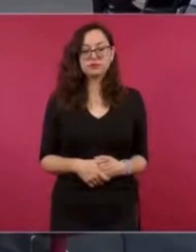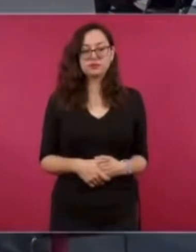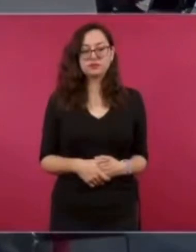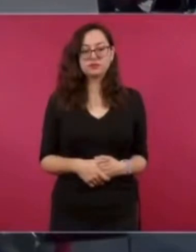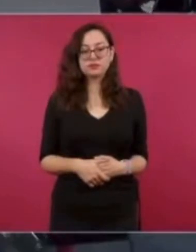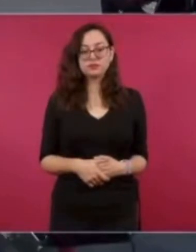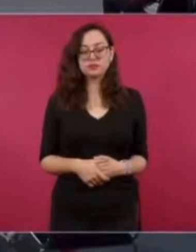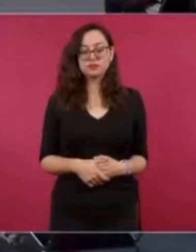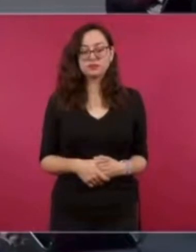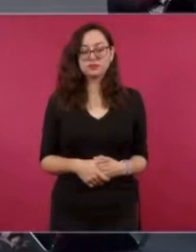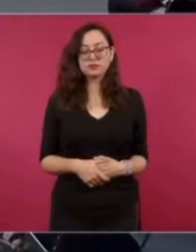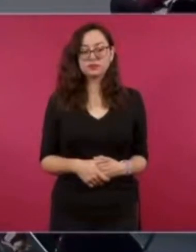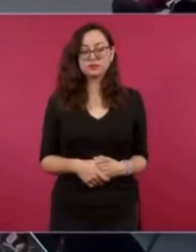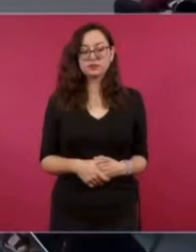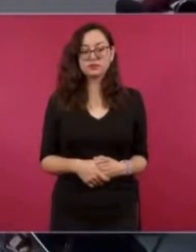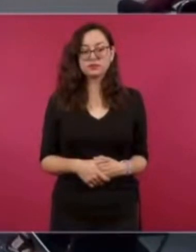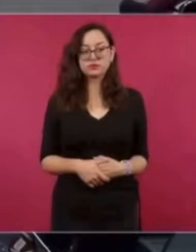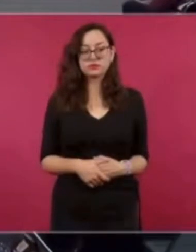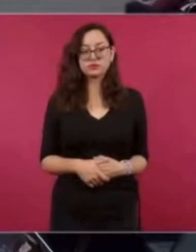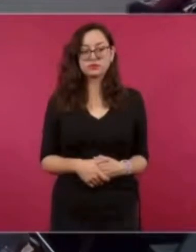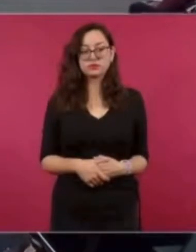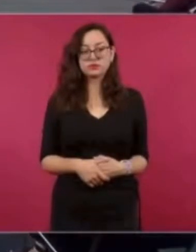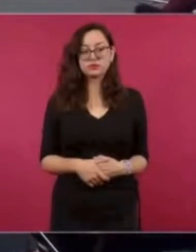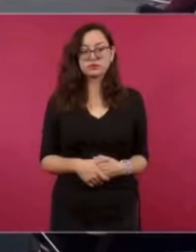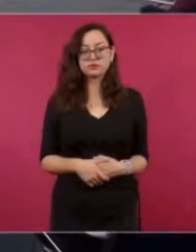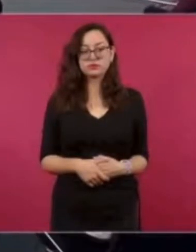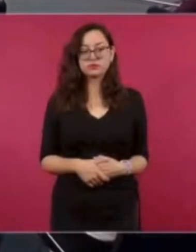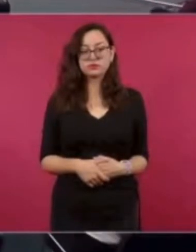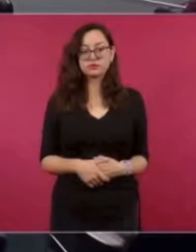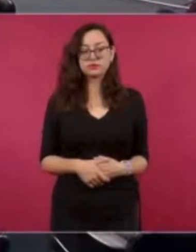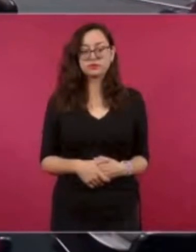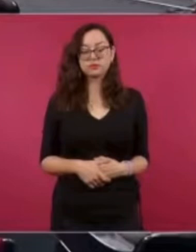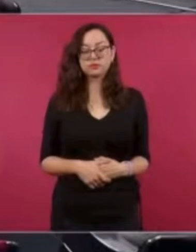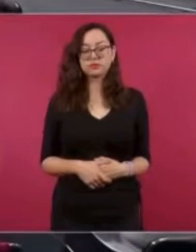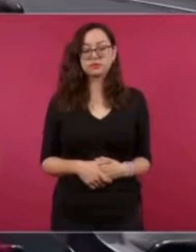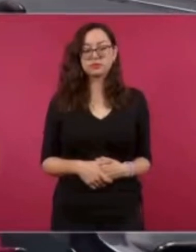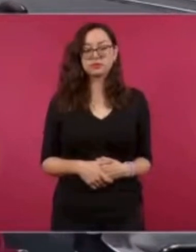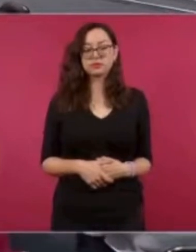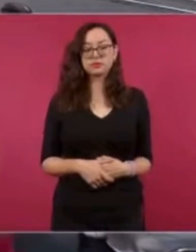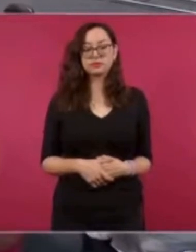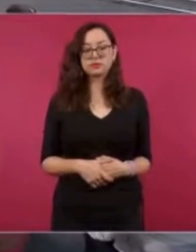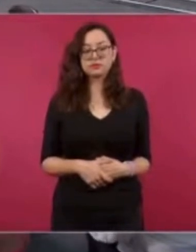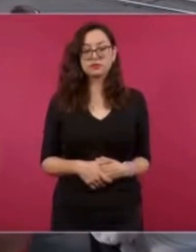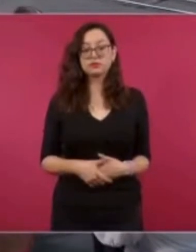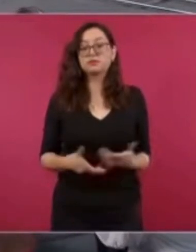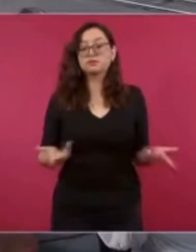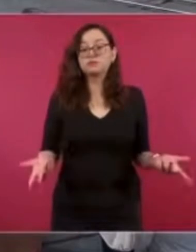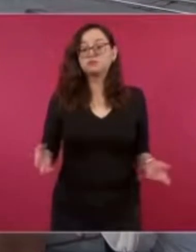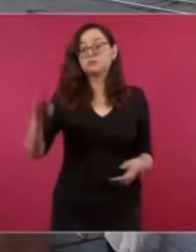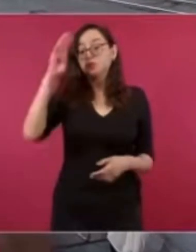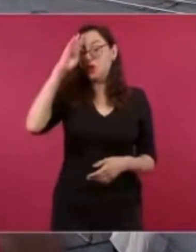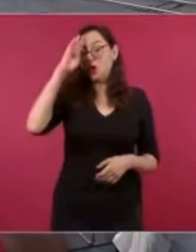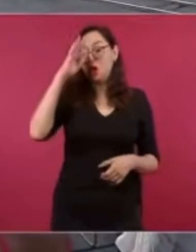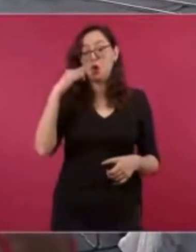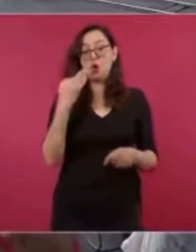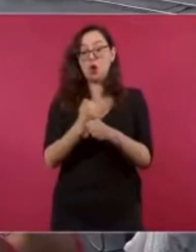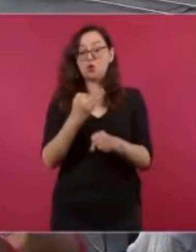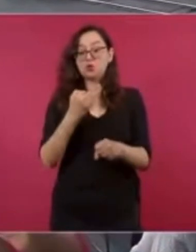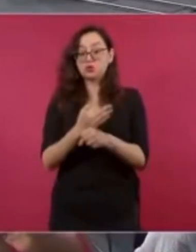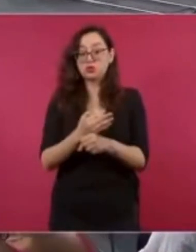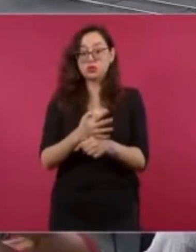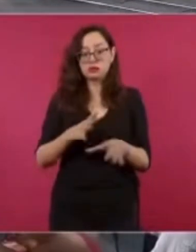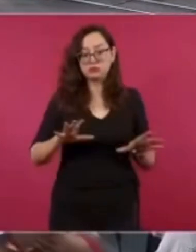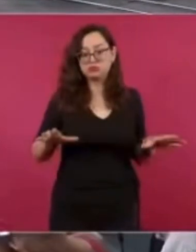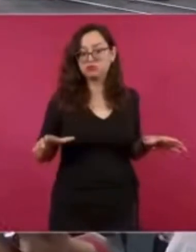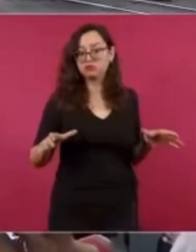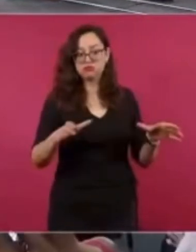muchos mexicanos. La oportunidad de devolverle a la comunidad cultural la atención,